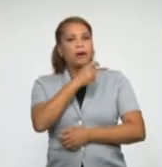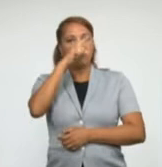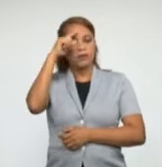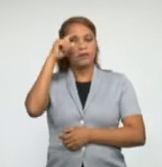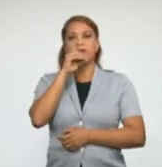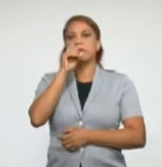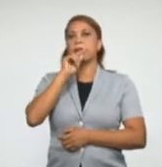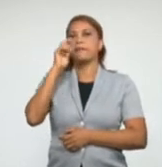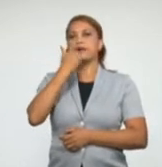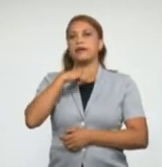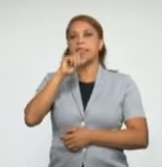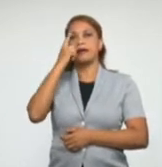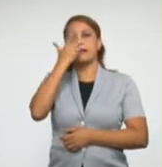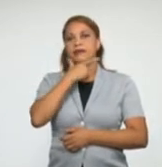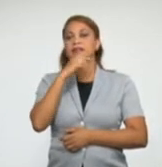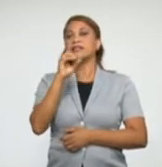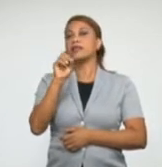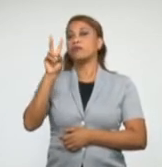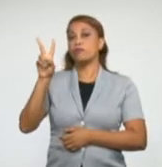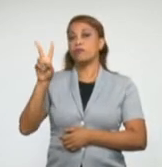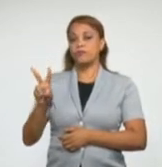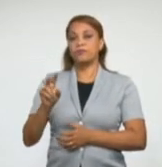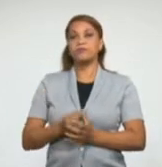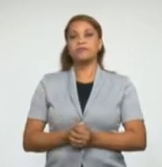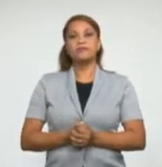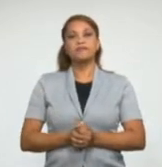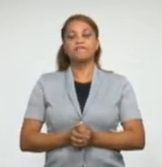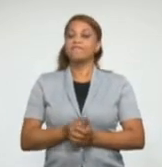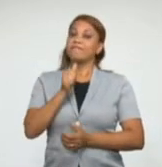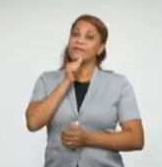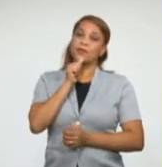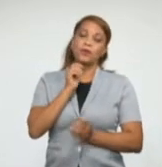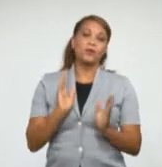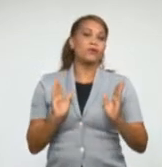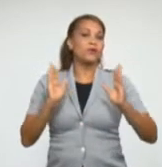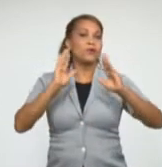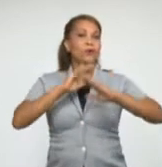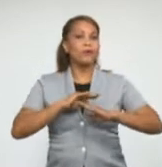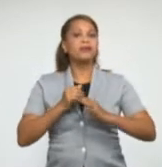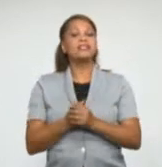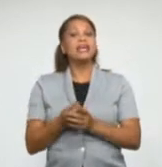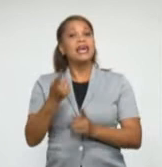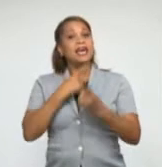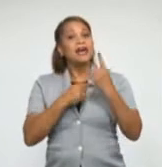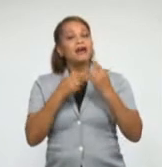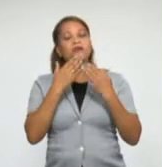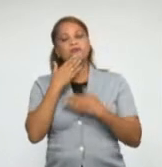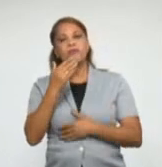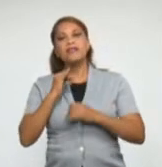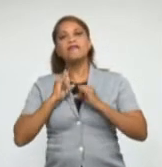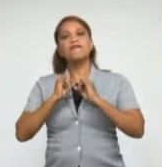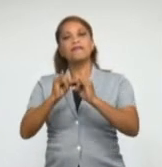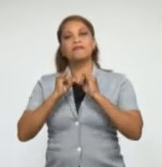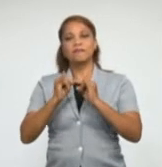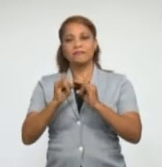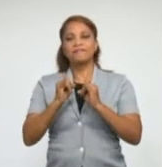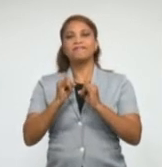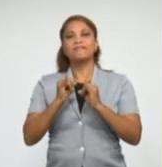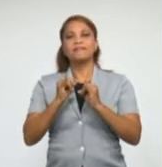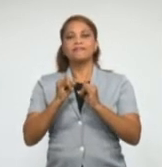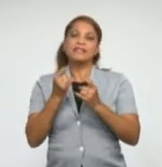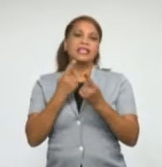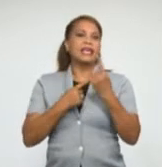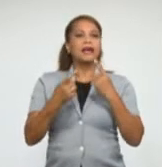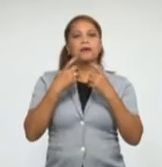del Instituto Finlay de Vacunas, lo que sin duda alguna es una buena noticia, una luz esperanzadora en